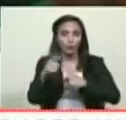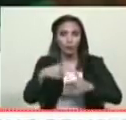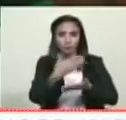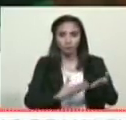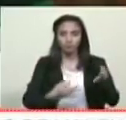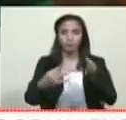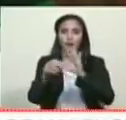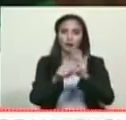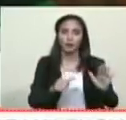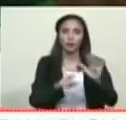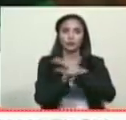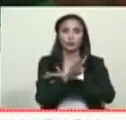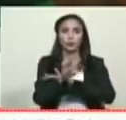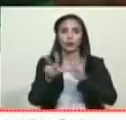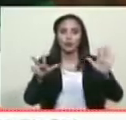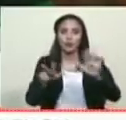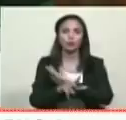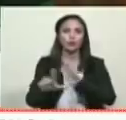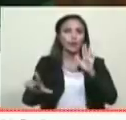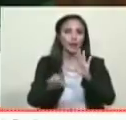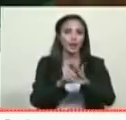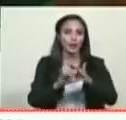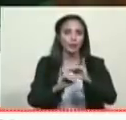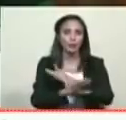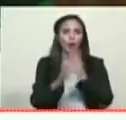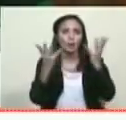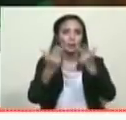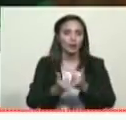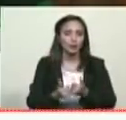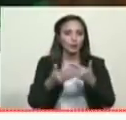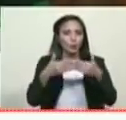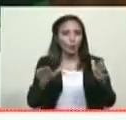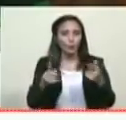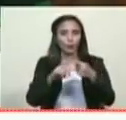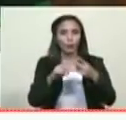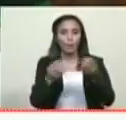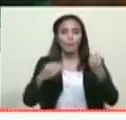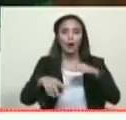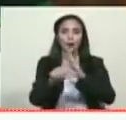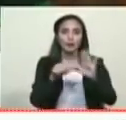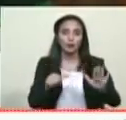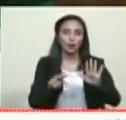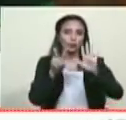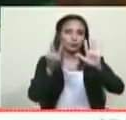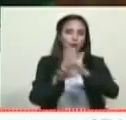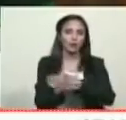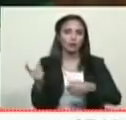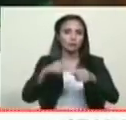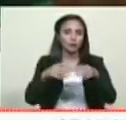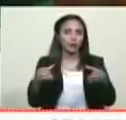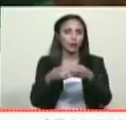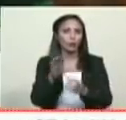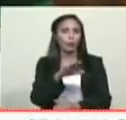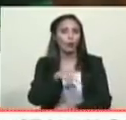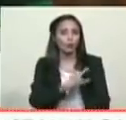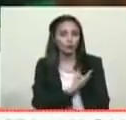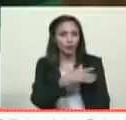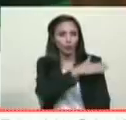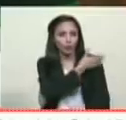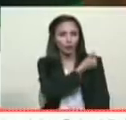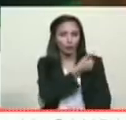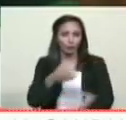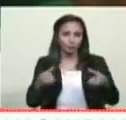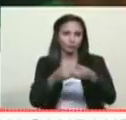artículos 148 de la Ley Orgánica de Administración Pública y 7 del Reglamento Interno del Consejo Universitario,